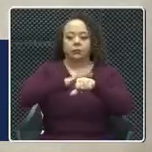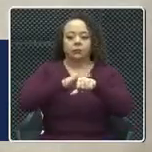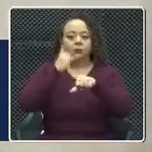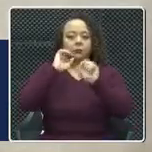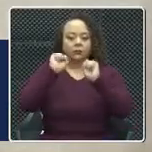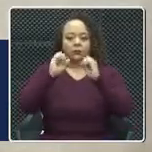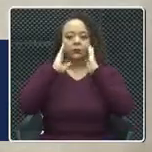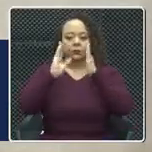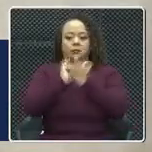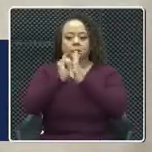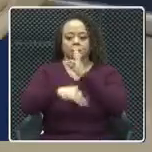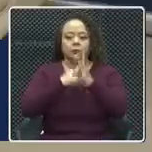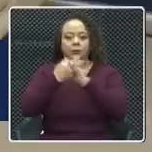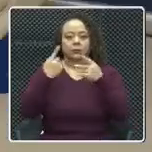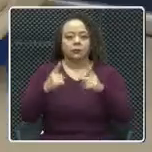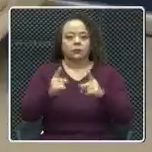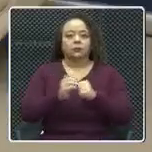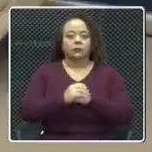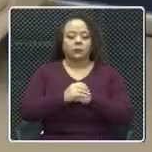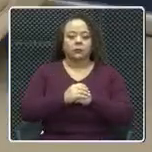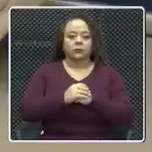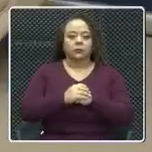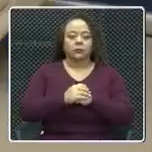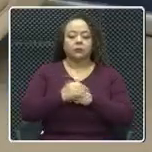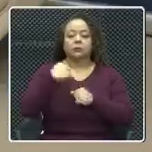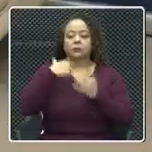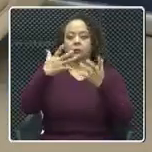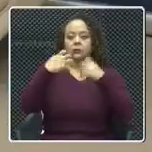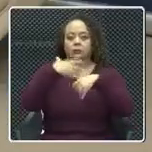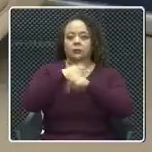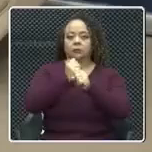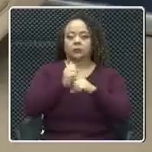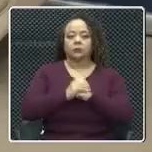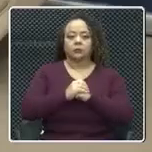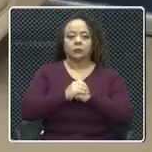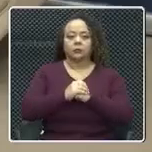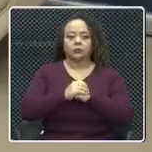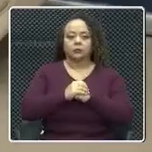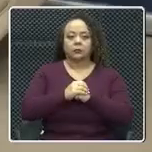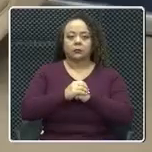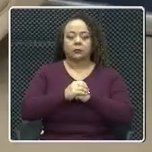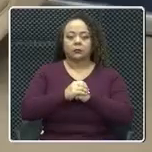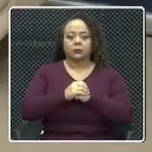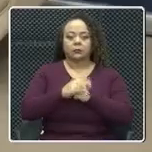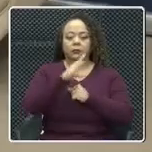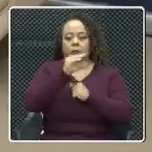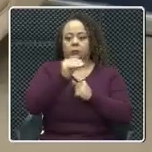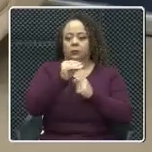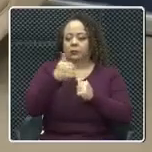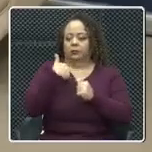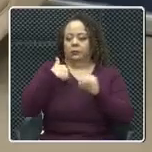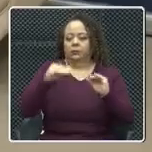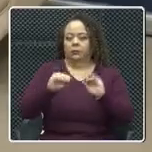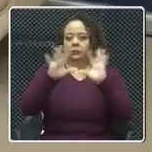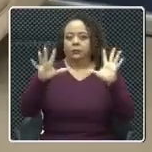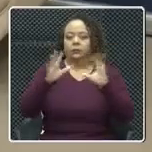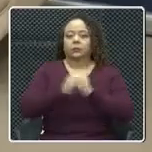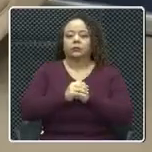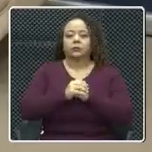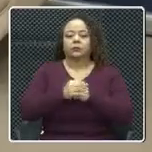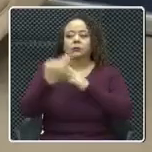poder atender este tipo de casos. Ok, yo quiero hacer aquí un momentito y dejarlo clarísimo.